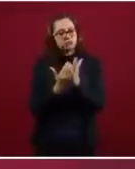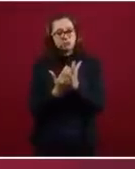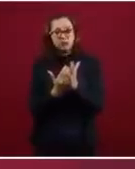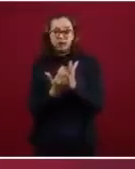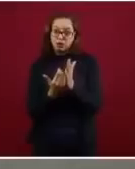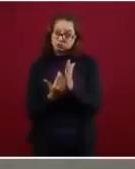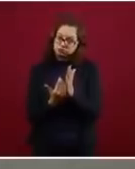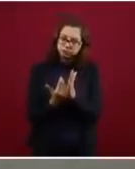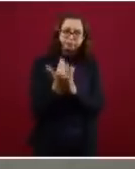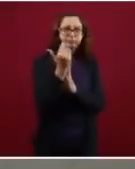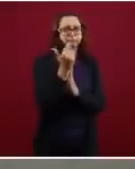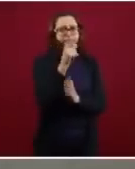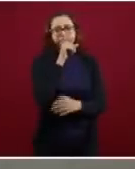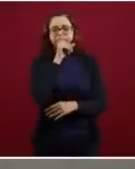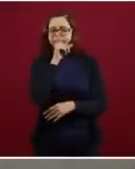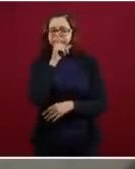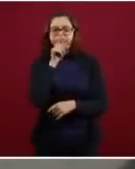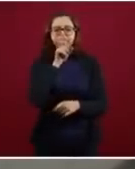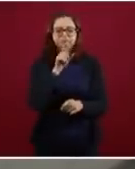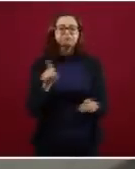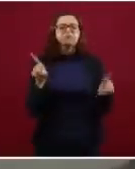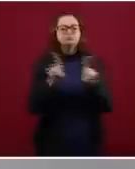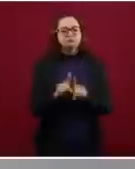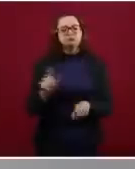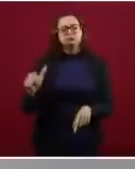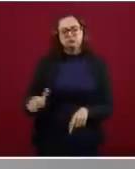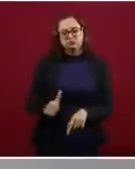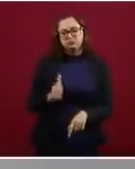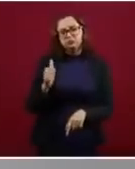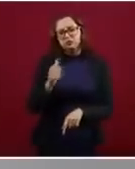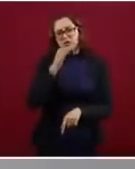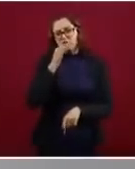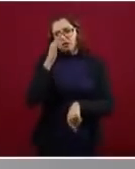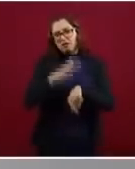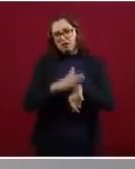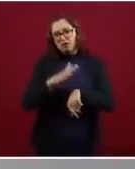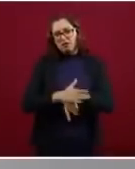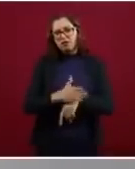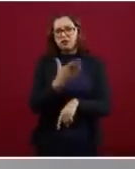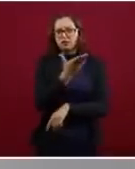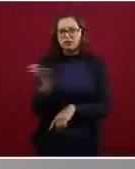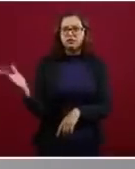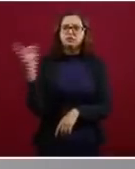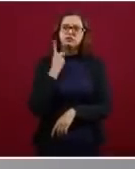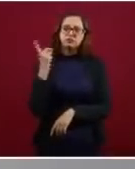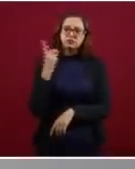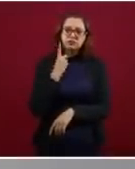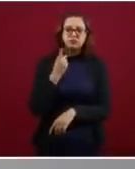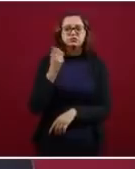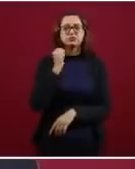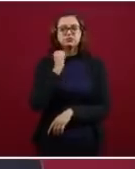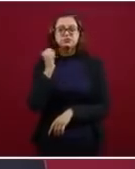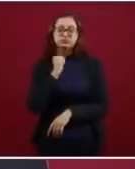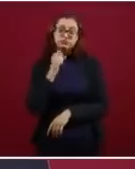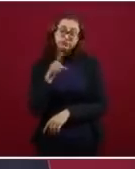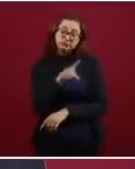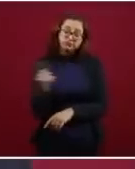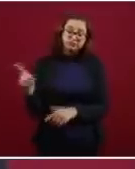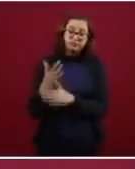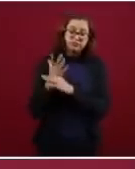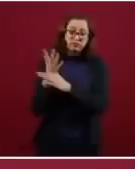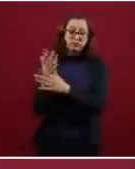De aquí también aprovecho para decirle con todo respeto a los legisladores, ellos van a decidir,